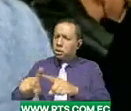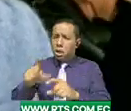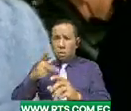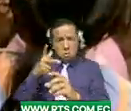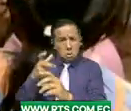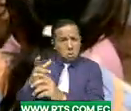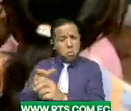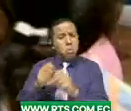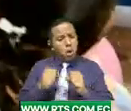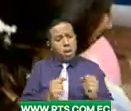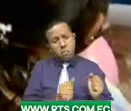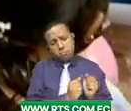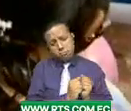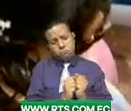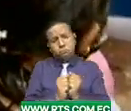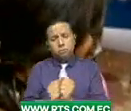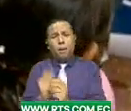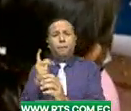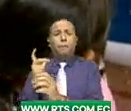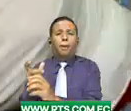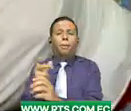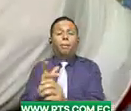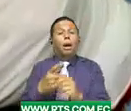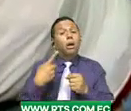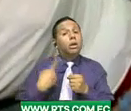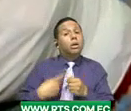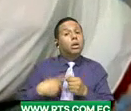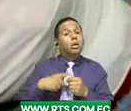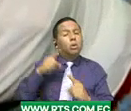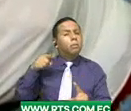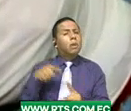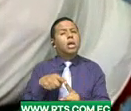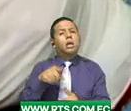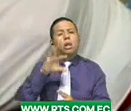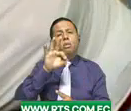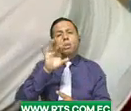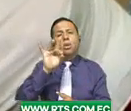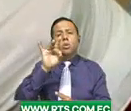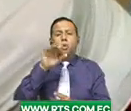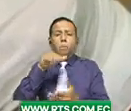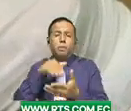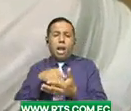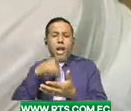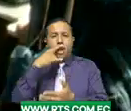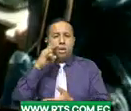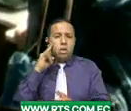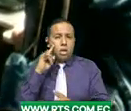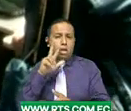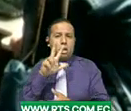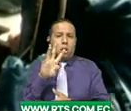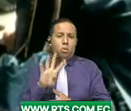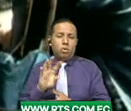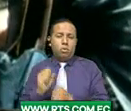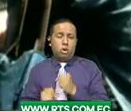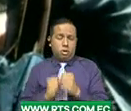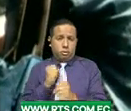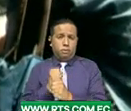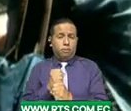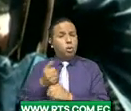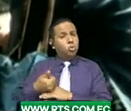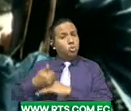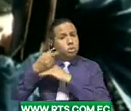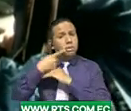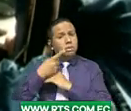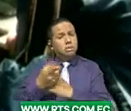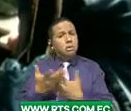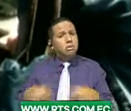en general. Solo en Quito la meta es inocular a 98.000 niñas y niños de 3 y 4 años. Las autoridades señalaron que, de acuerdo